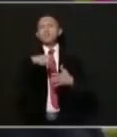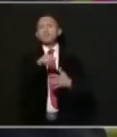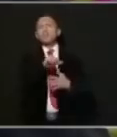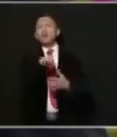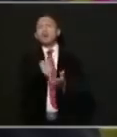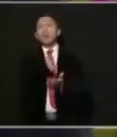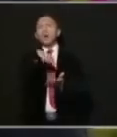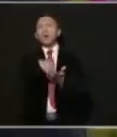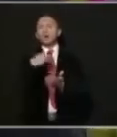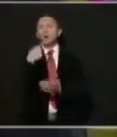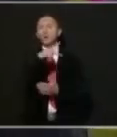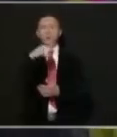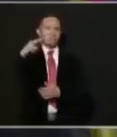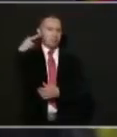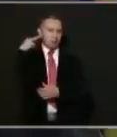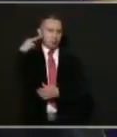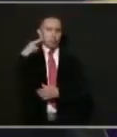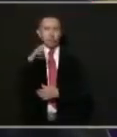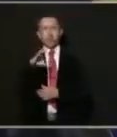Veracruz.